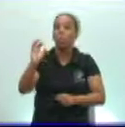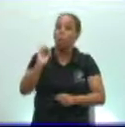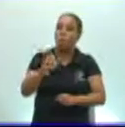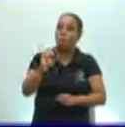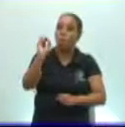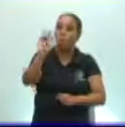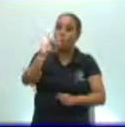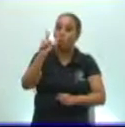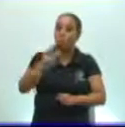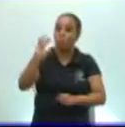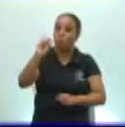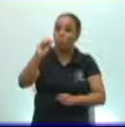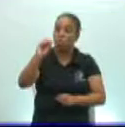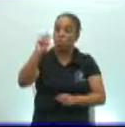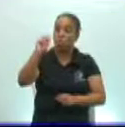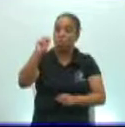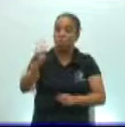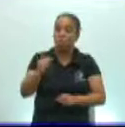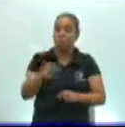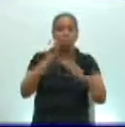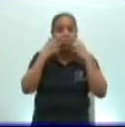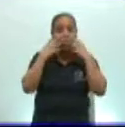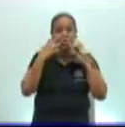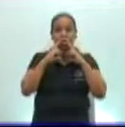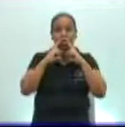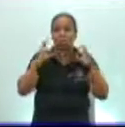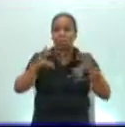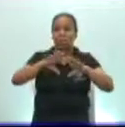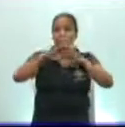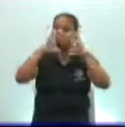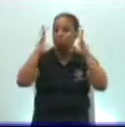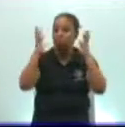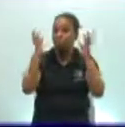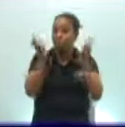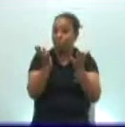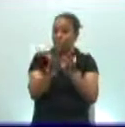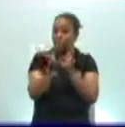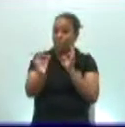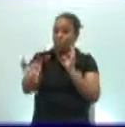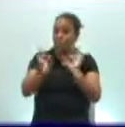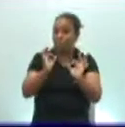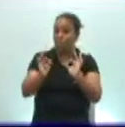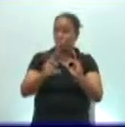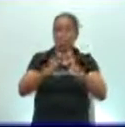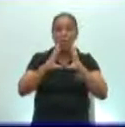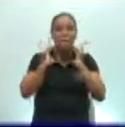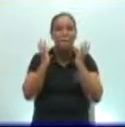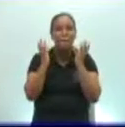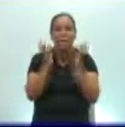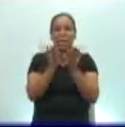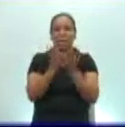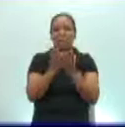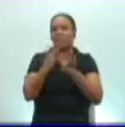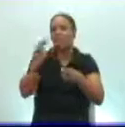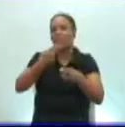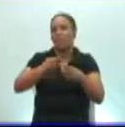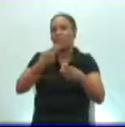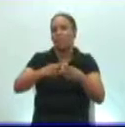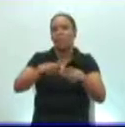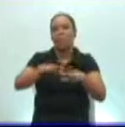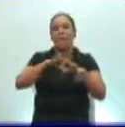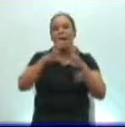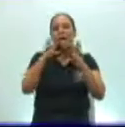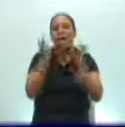que es imprescindible para la vida en nuestro planeta, ya que forma la capa protectora del planeta, la llamada capa de ozono,